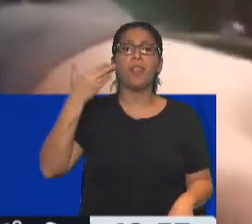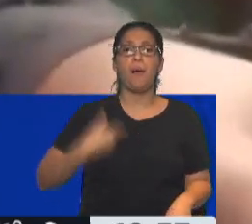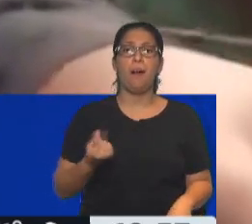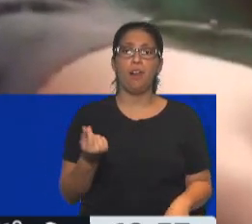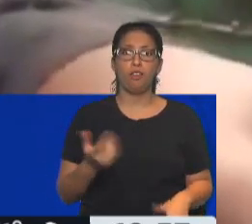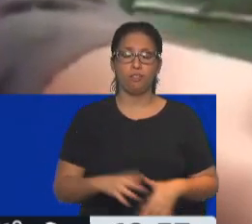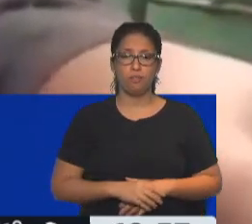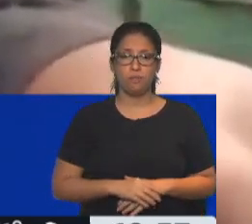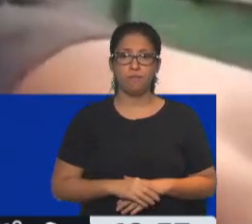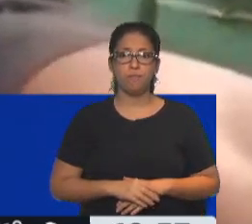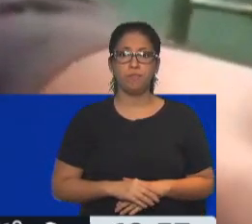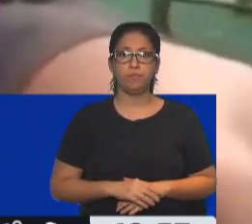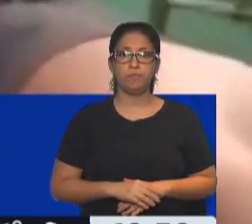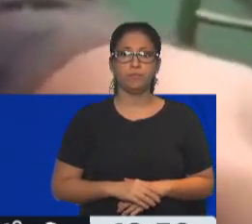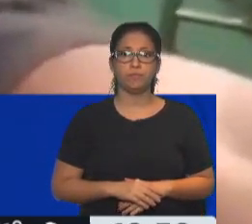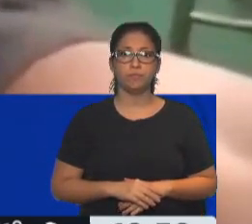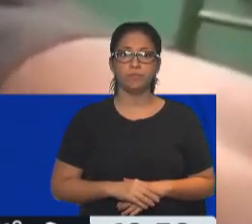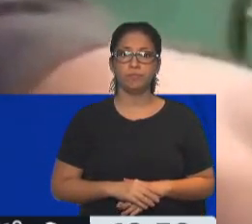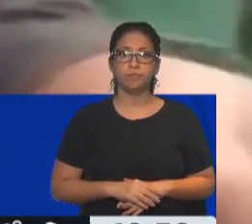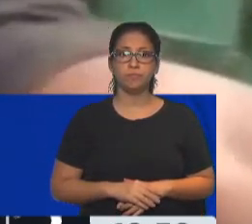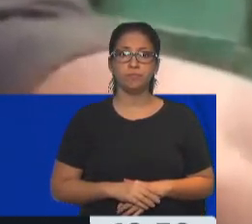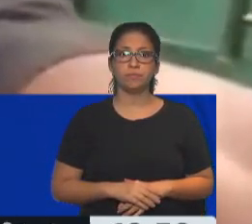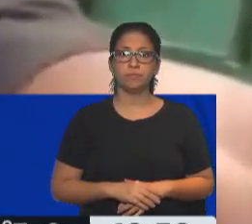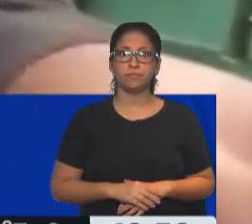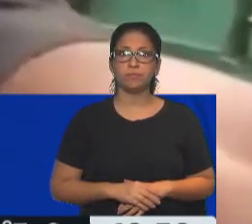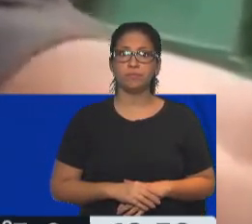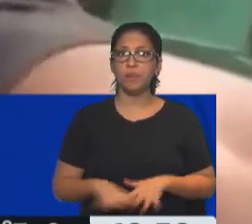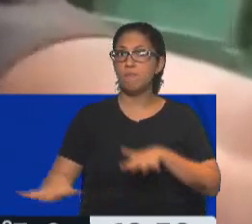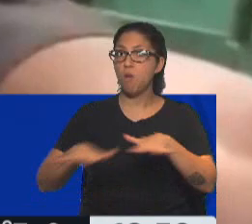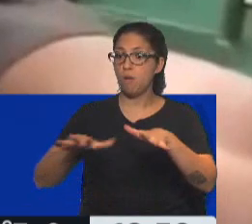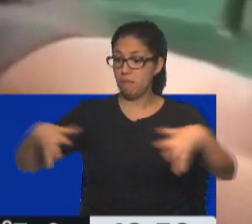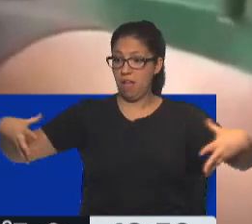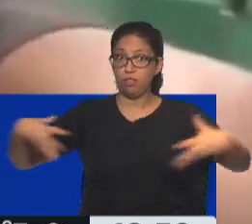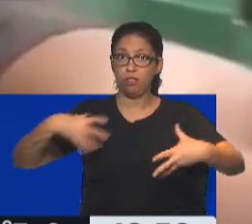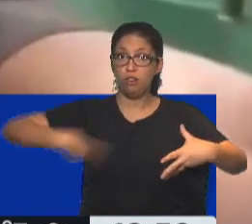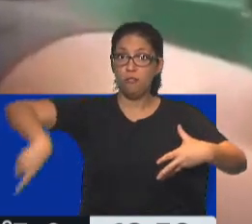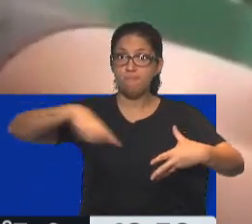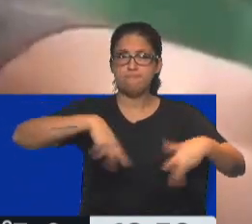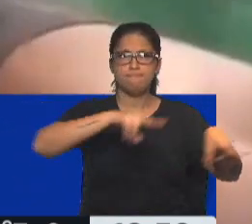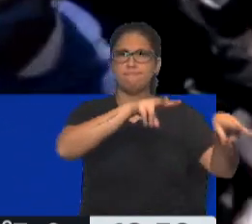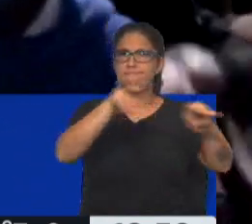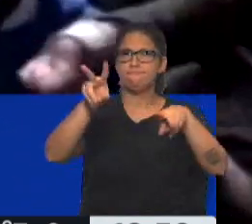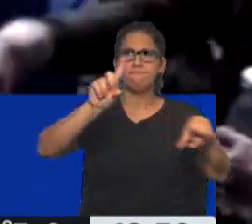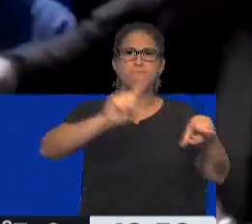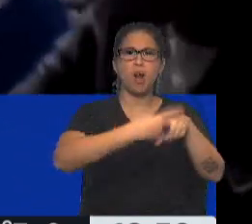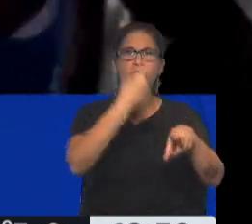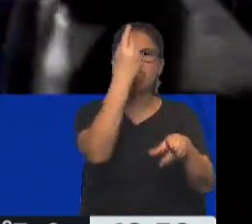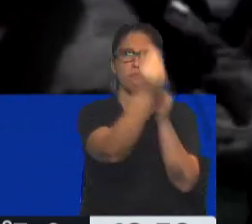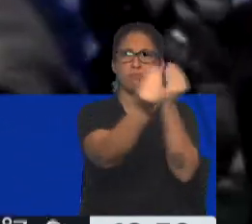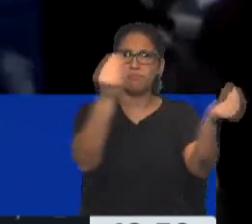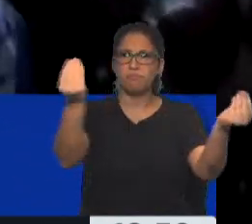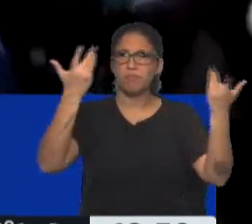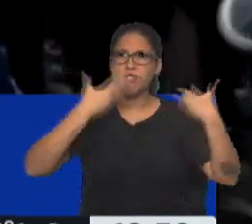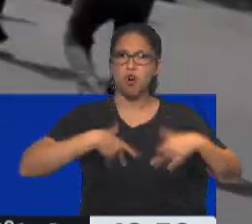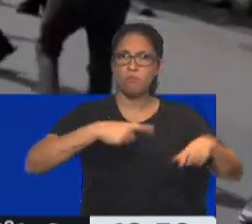to address you. You must go. El nuevo movimiento mira con desconfianza a los partidos tradicionales y no responde a las divisiones